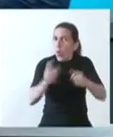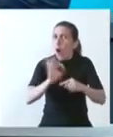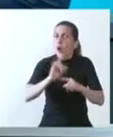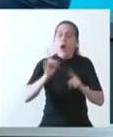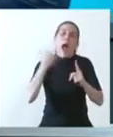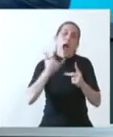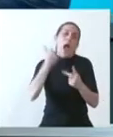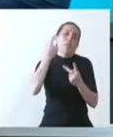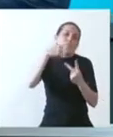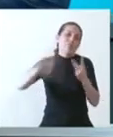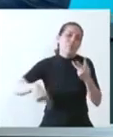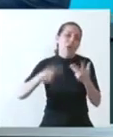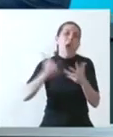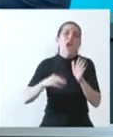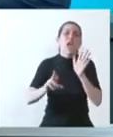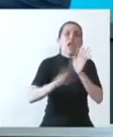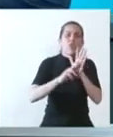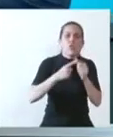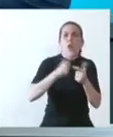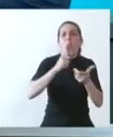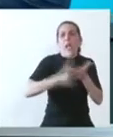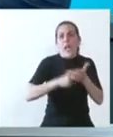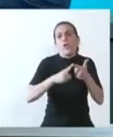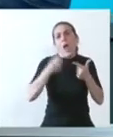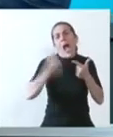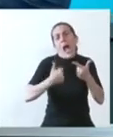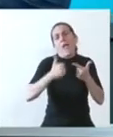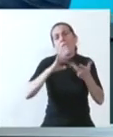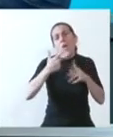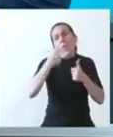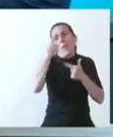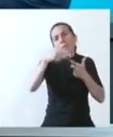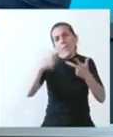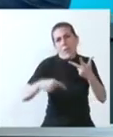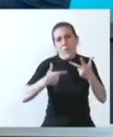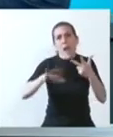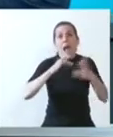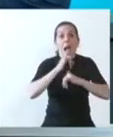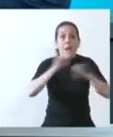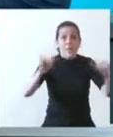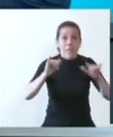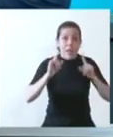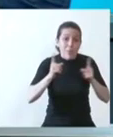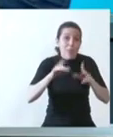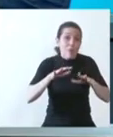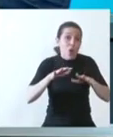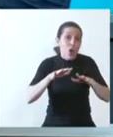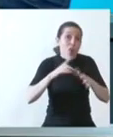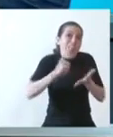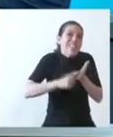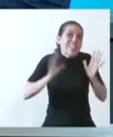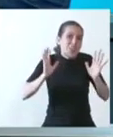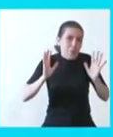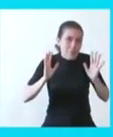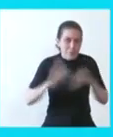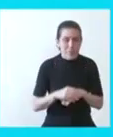múltiples. Habrá resoluciones, habrá decretos. Son múltiples los formatos por los cuales estas cosas se deciden.